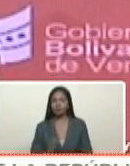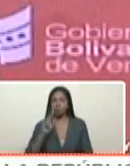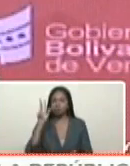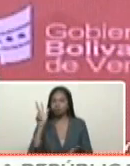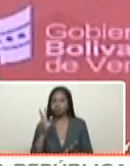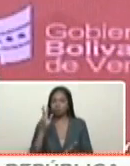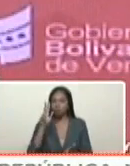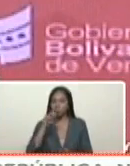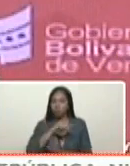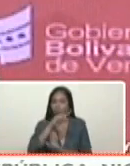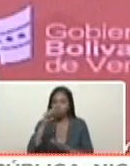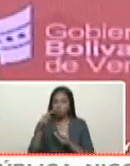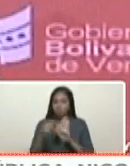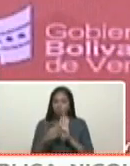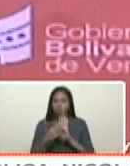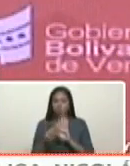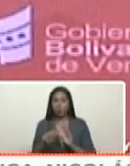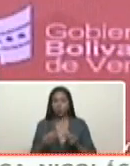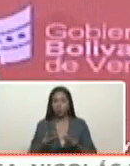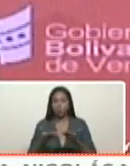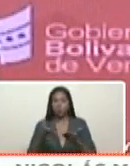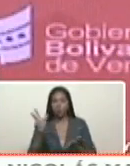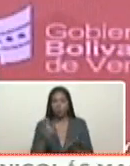cumplan con el pueblo.